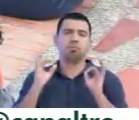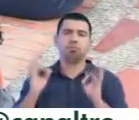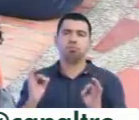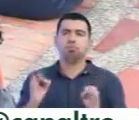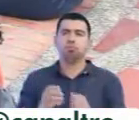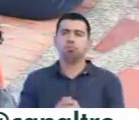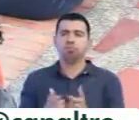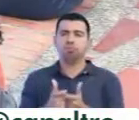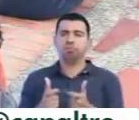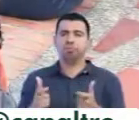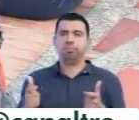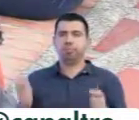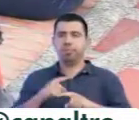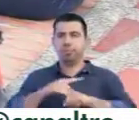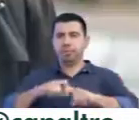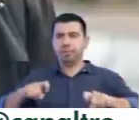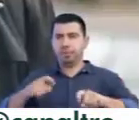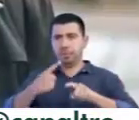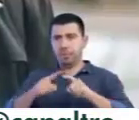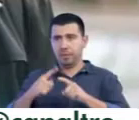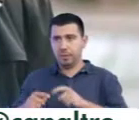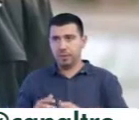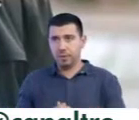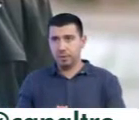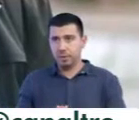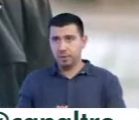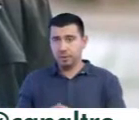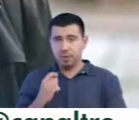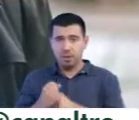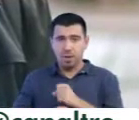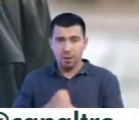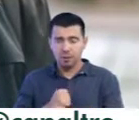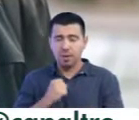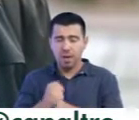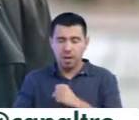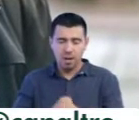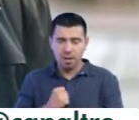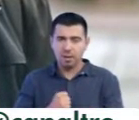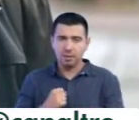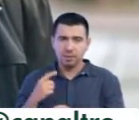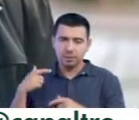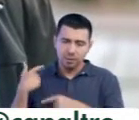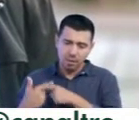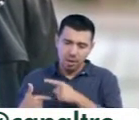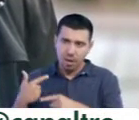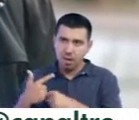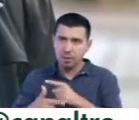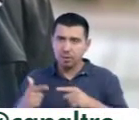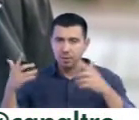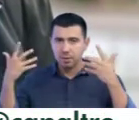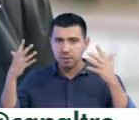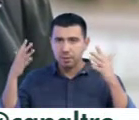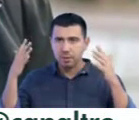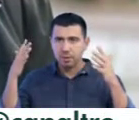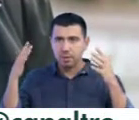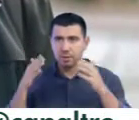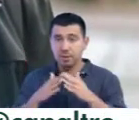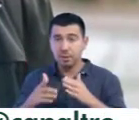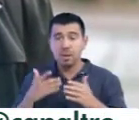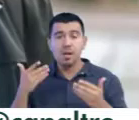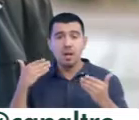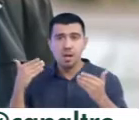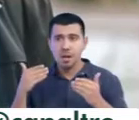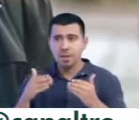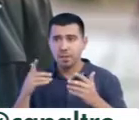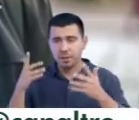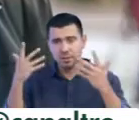productividad. Sí, todos los años se celebra acá, es una tradición celebrar el Día del Campesino. A las personas, realmente